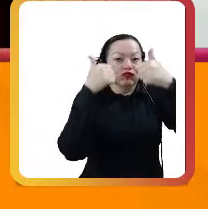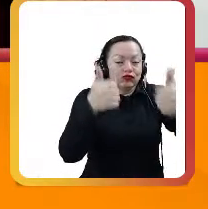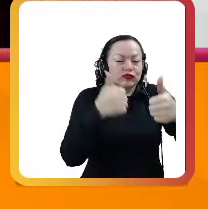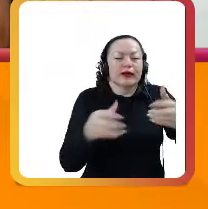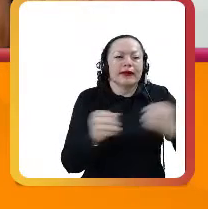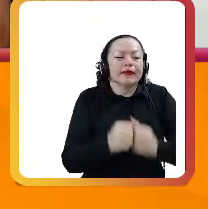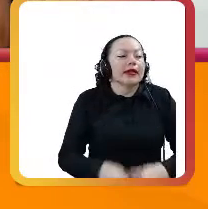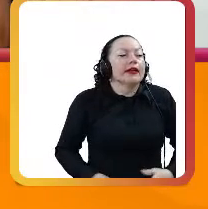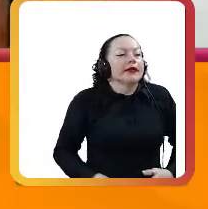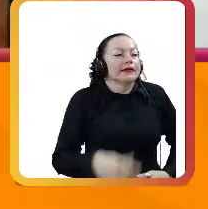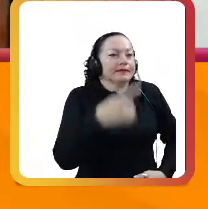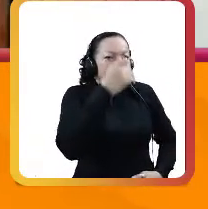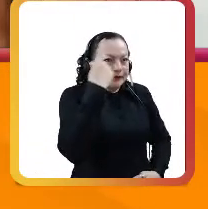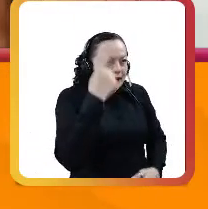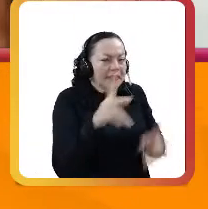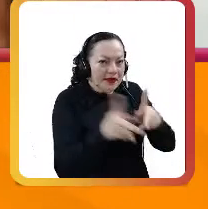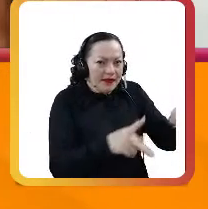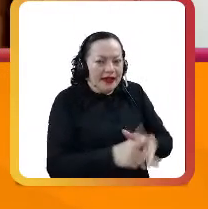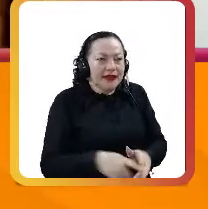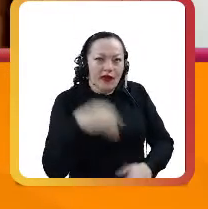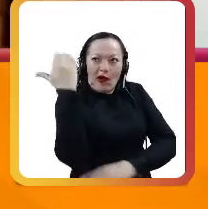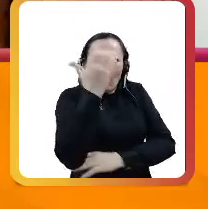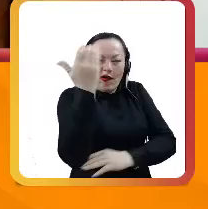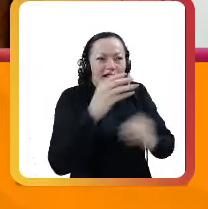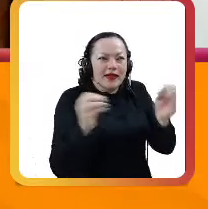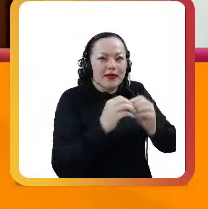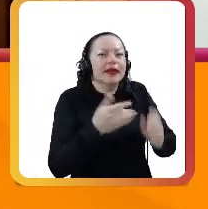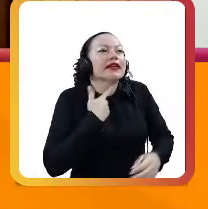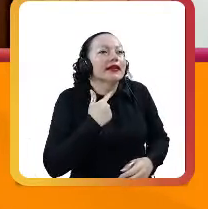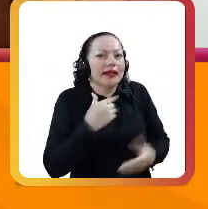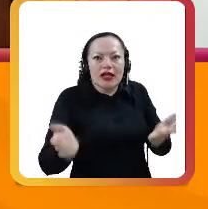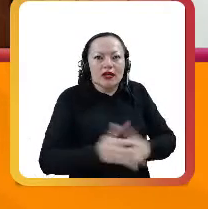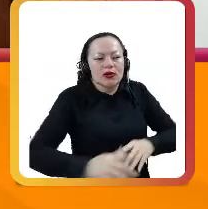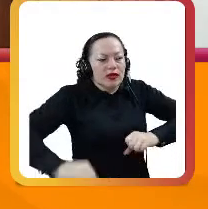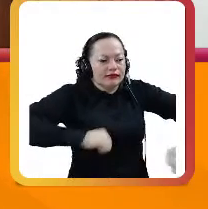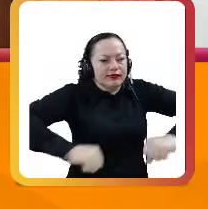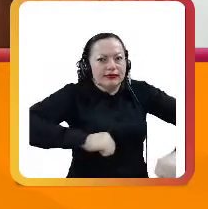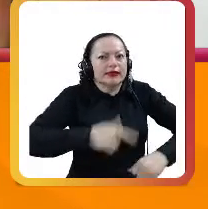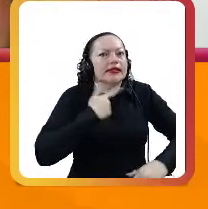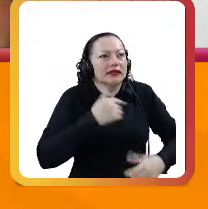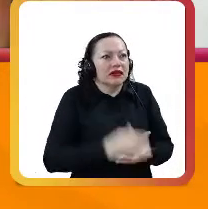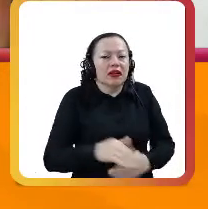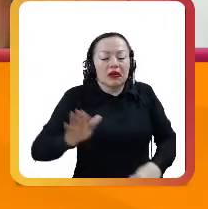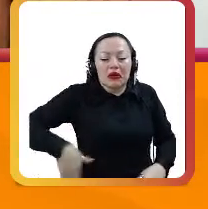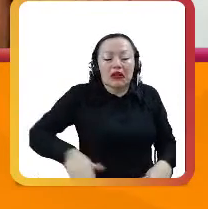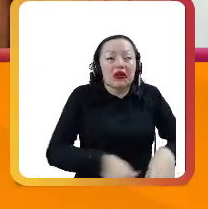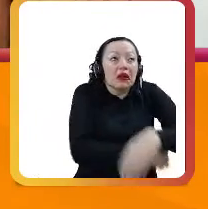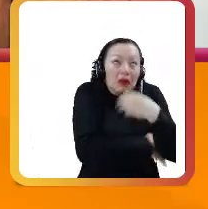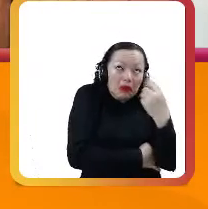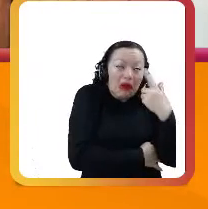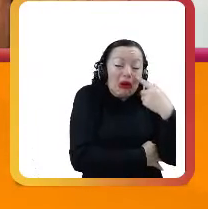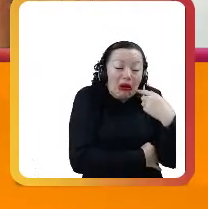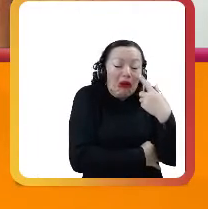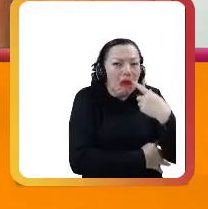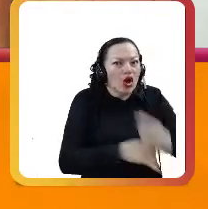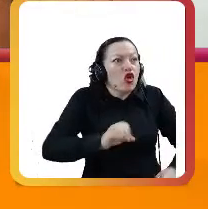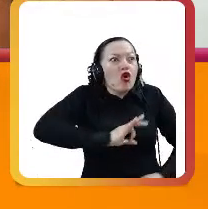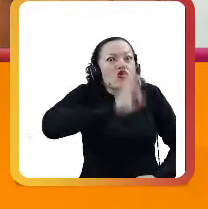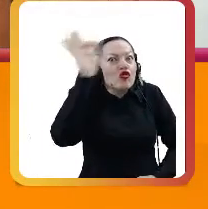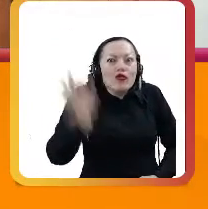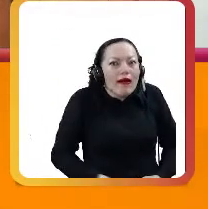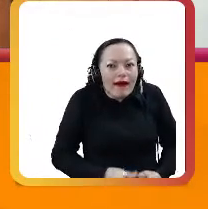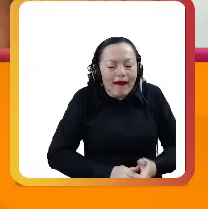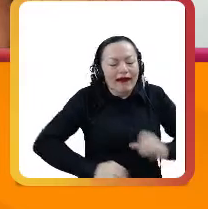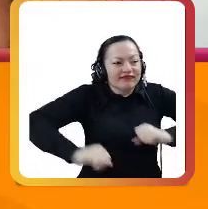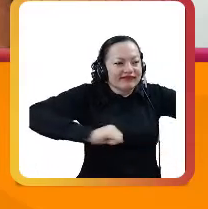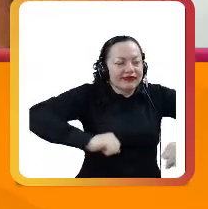No, y es que el colombiano no se queda atrás, o sea, el colombiano no se vara por nada. Exacto.